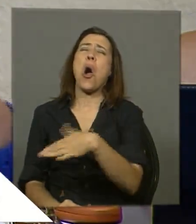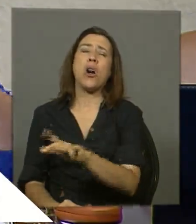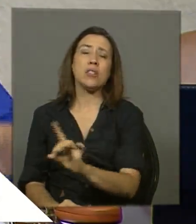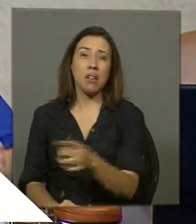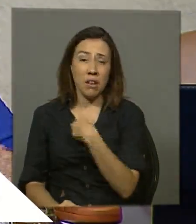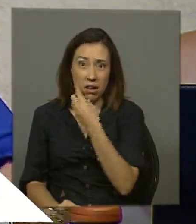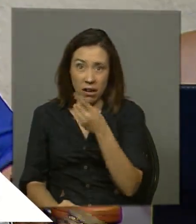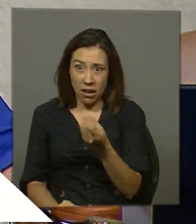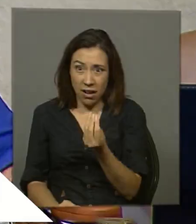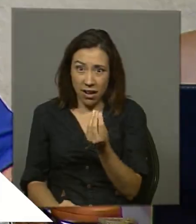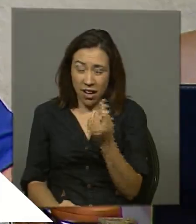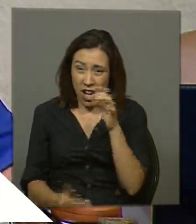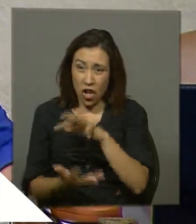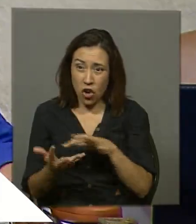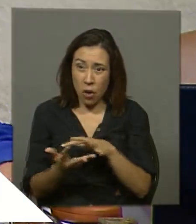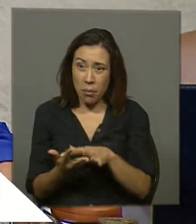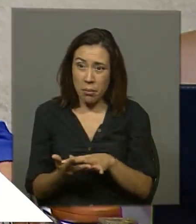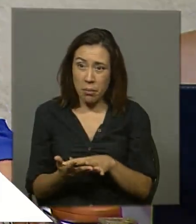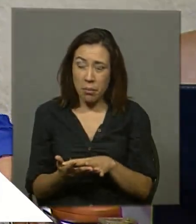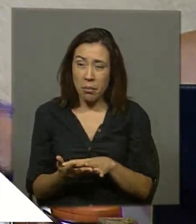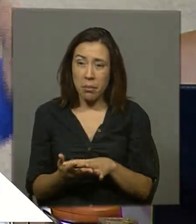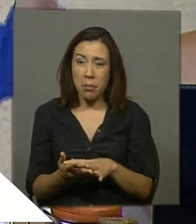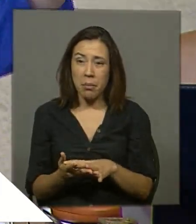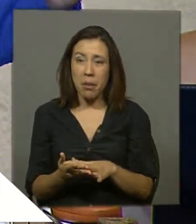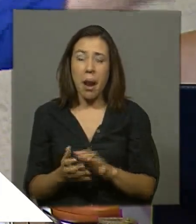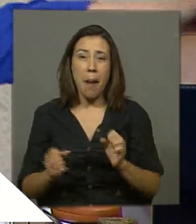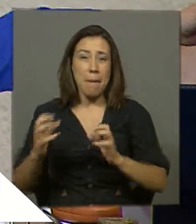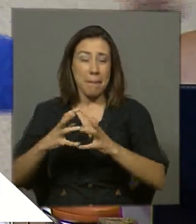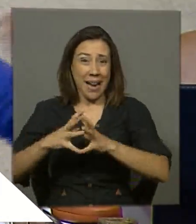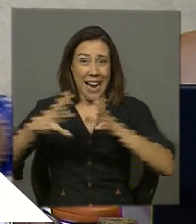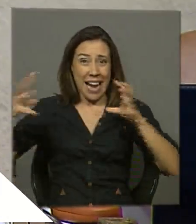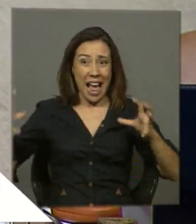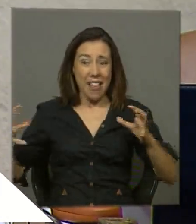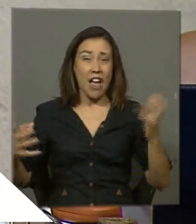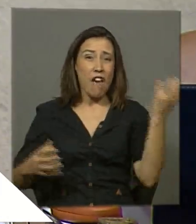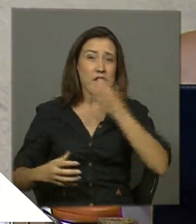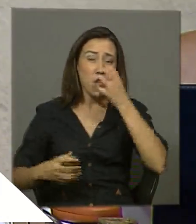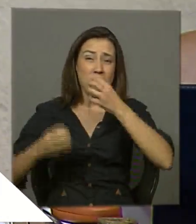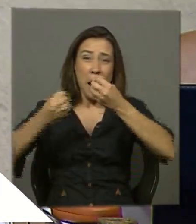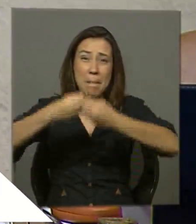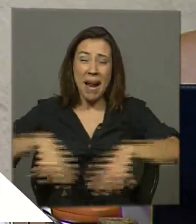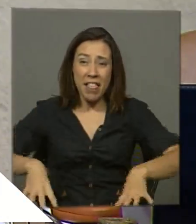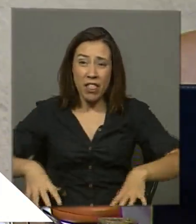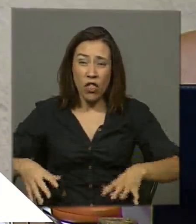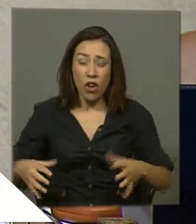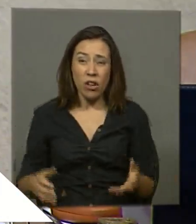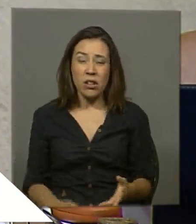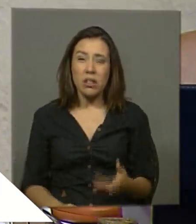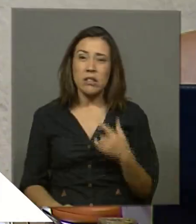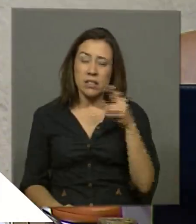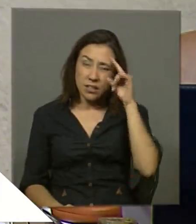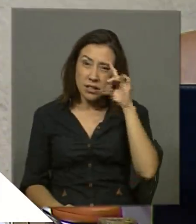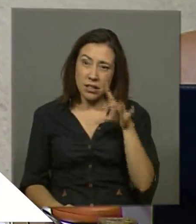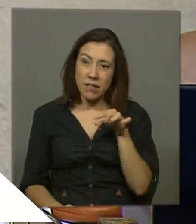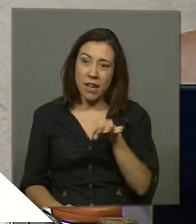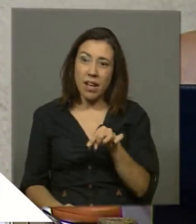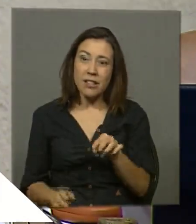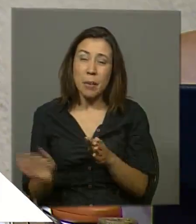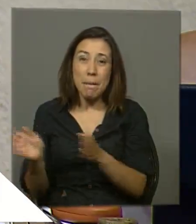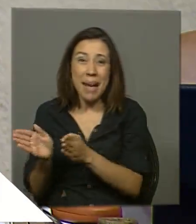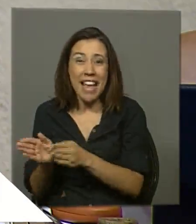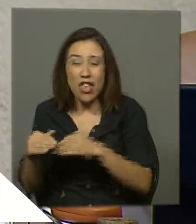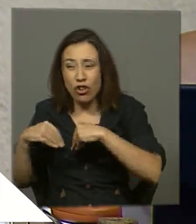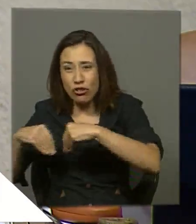que qué nos complica el packing que se perdió que nos complican los frutales que se perdieron y sabe una cosa esos pequeños